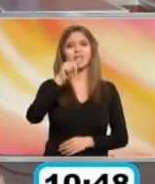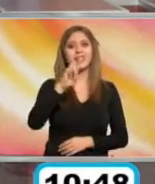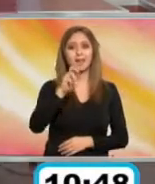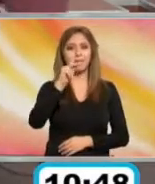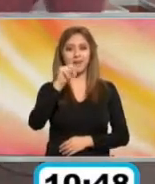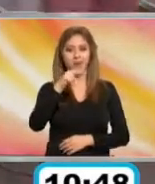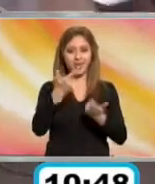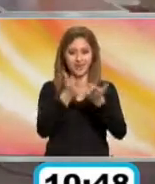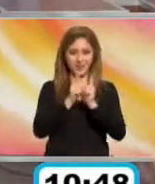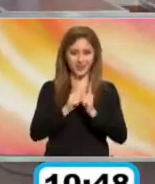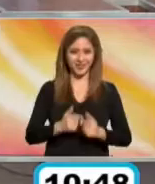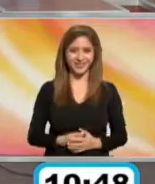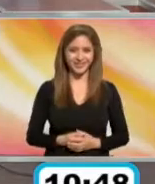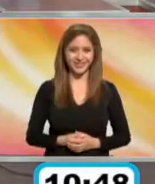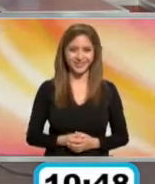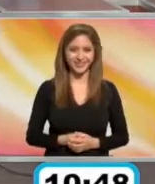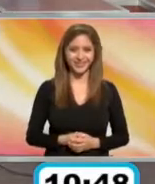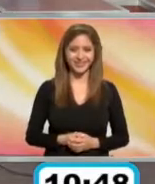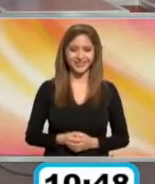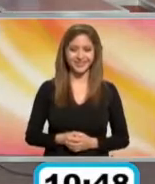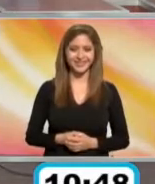Paranoia esta mañana.